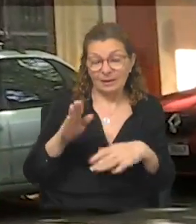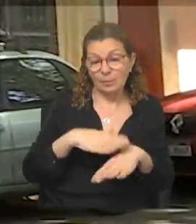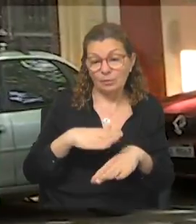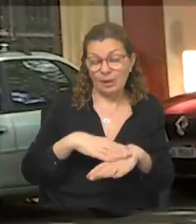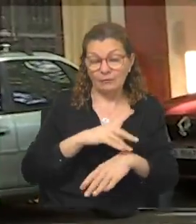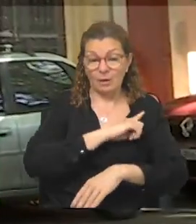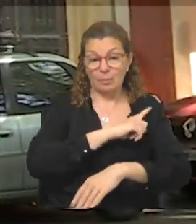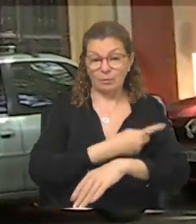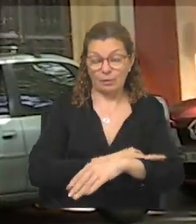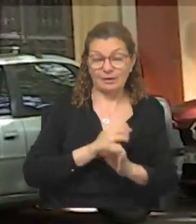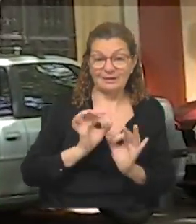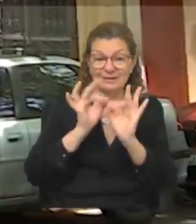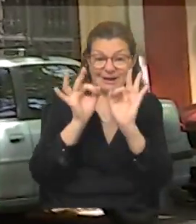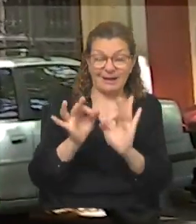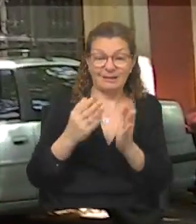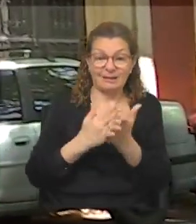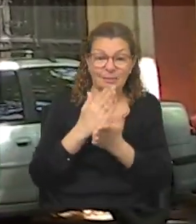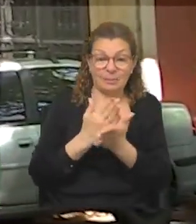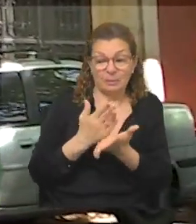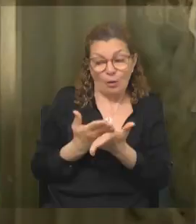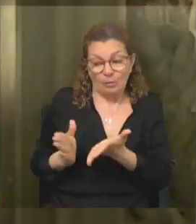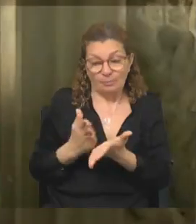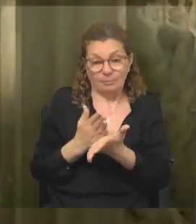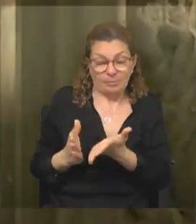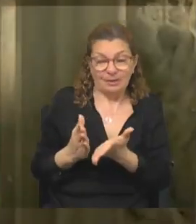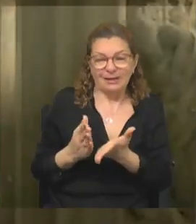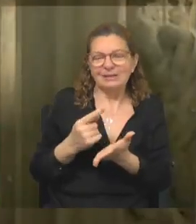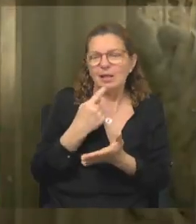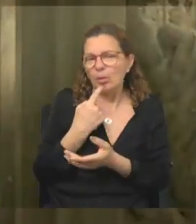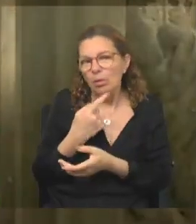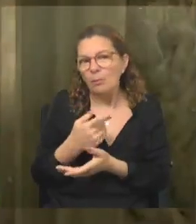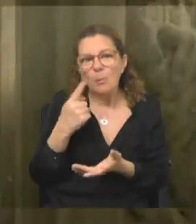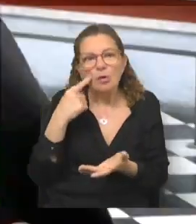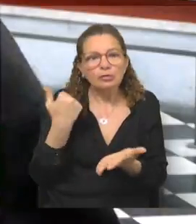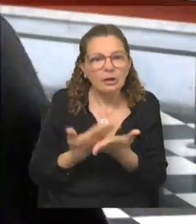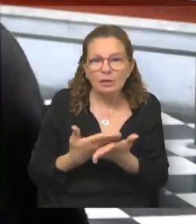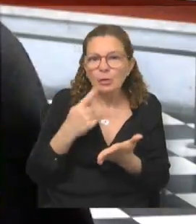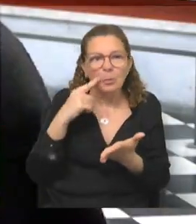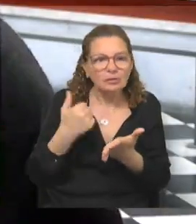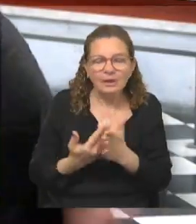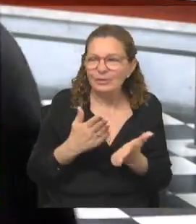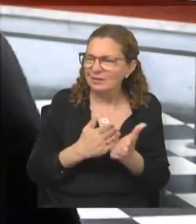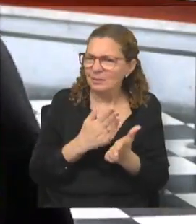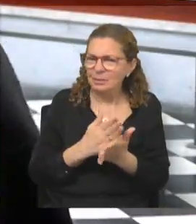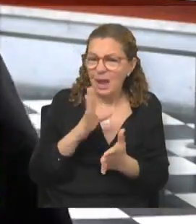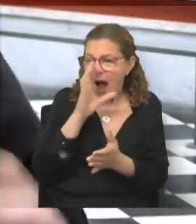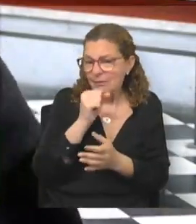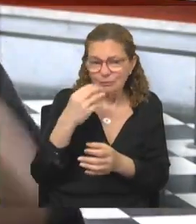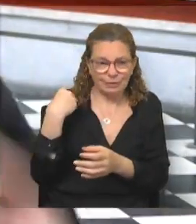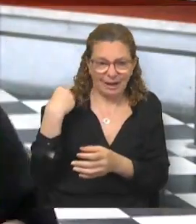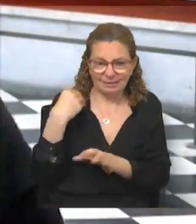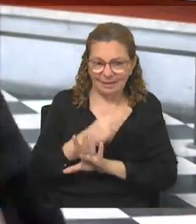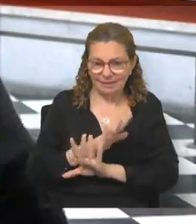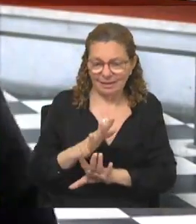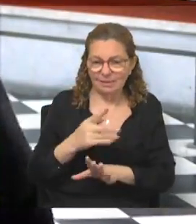poder y a cargos de toma de decisiones porque siempre se nos está nos está cuestionando tener que estar mostrando las credenciales constantemente es agotador para nosotras y por